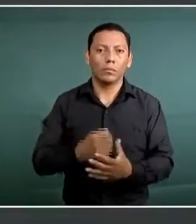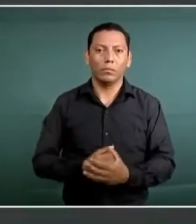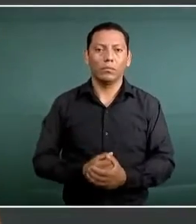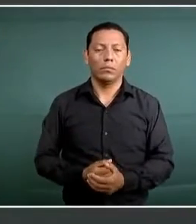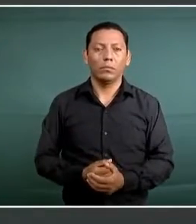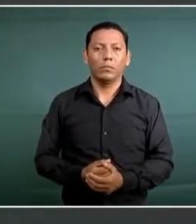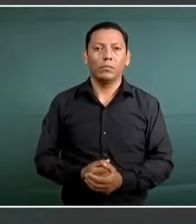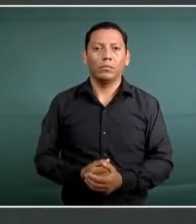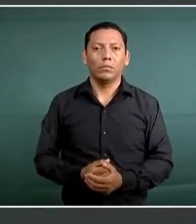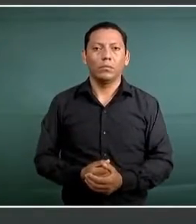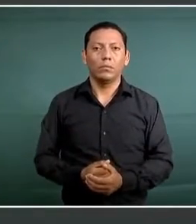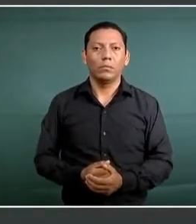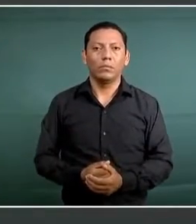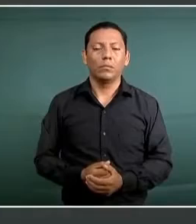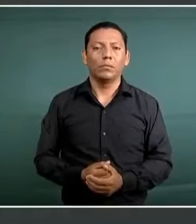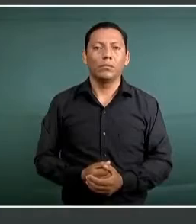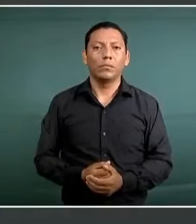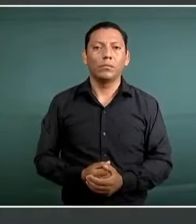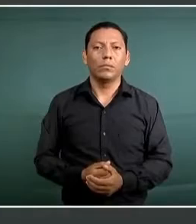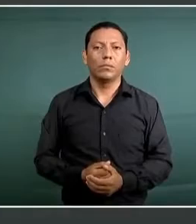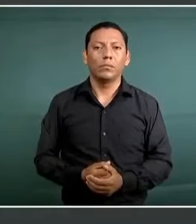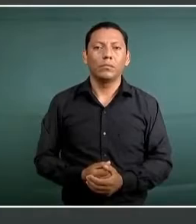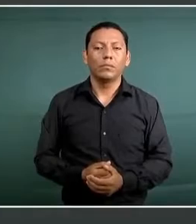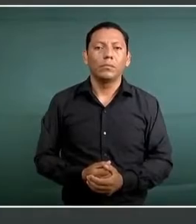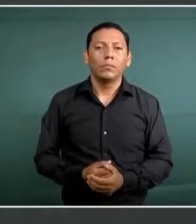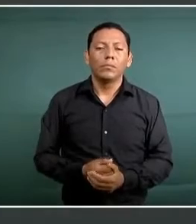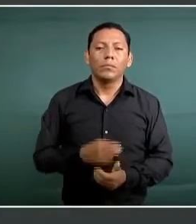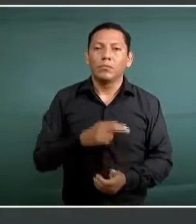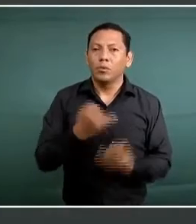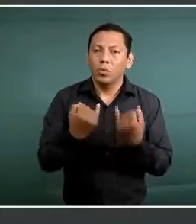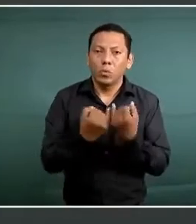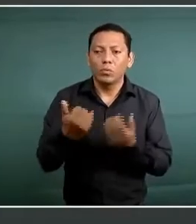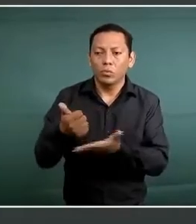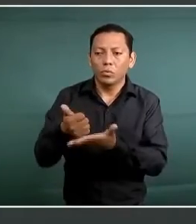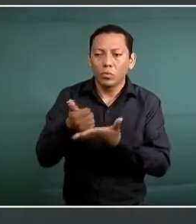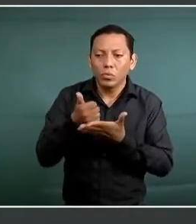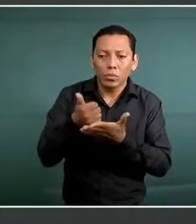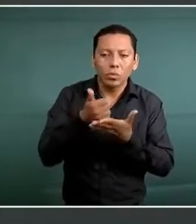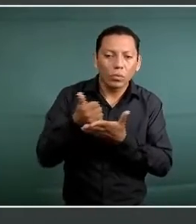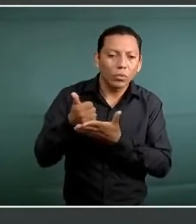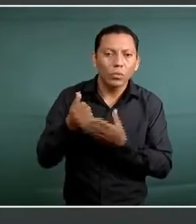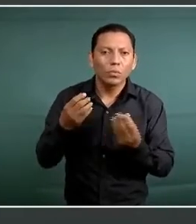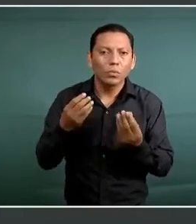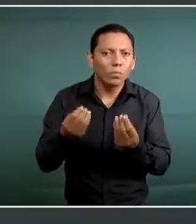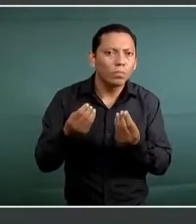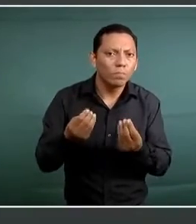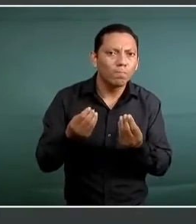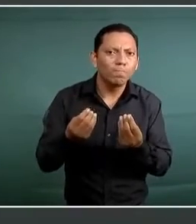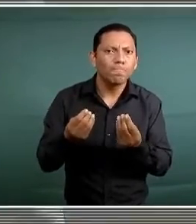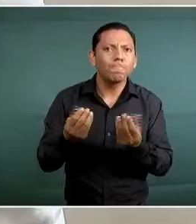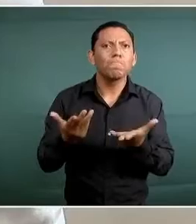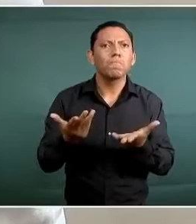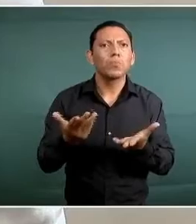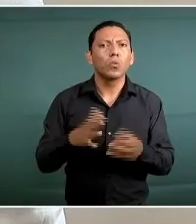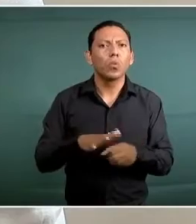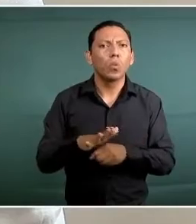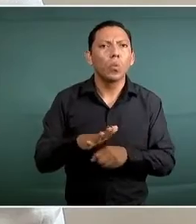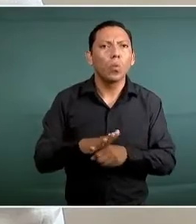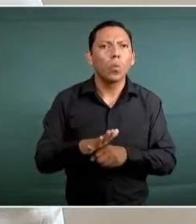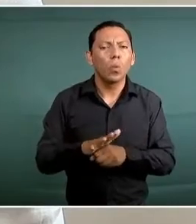y nos ayuda mucho también el que se esté